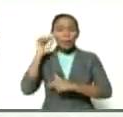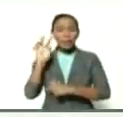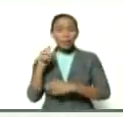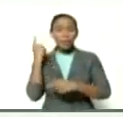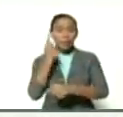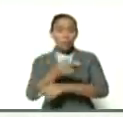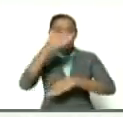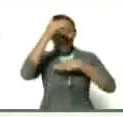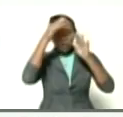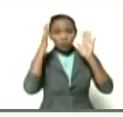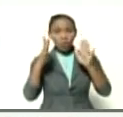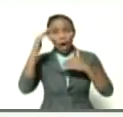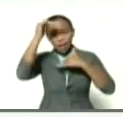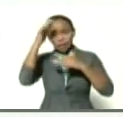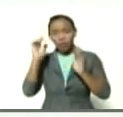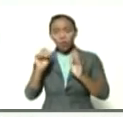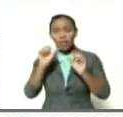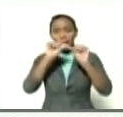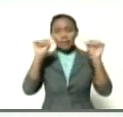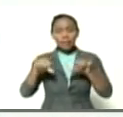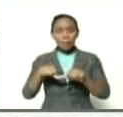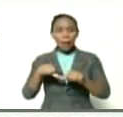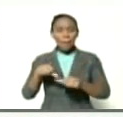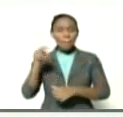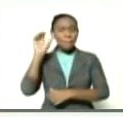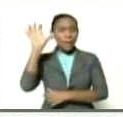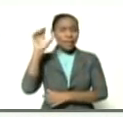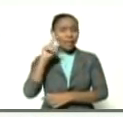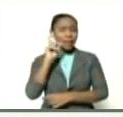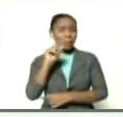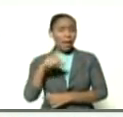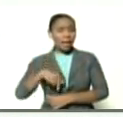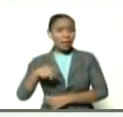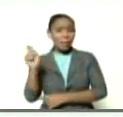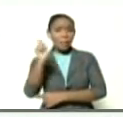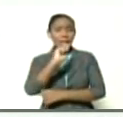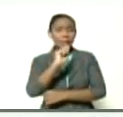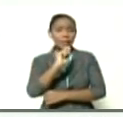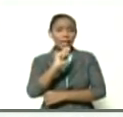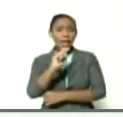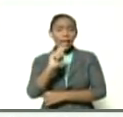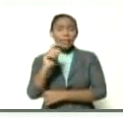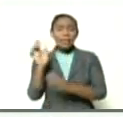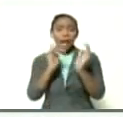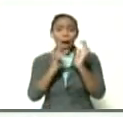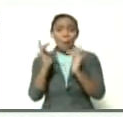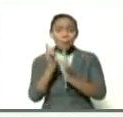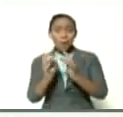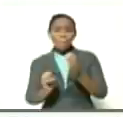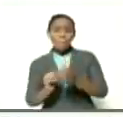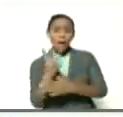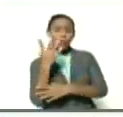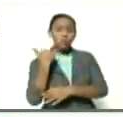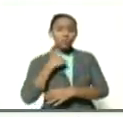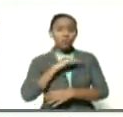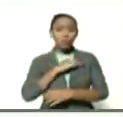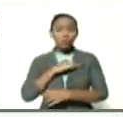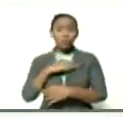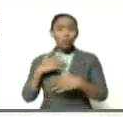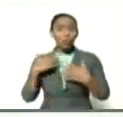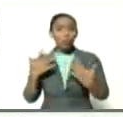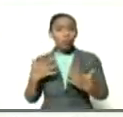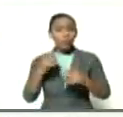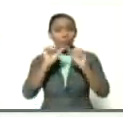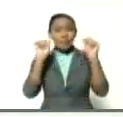la atención del sistema patria, pero también este mes, durante el mes de abril y mayo, estamos con